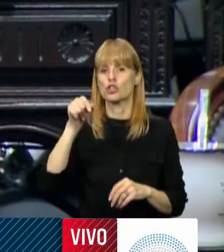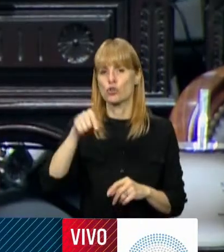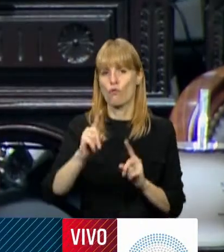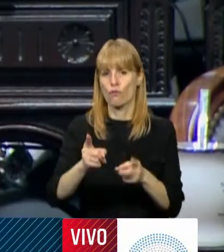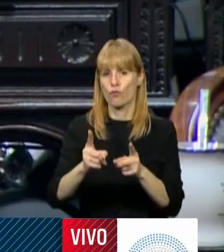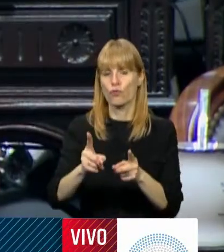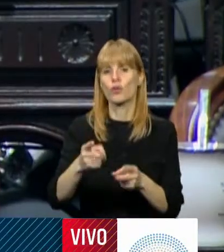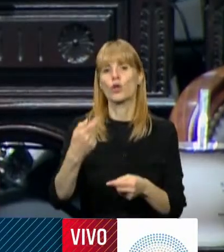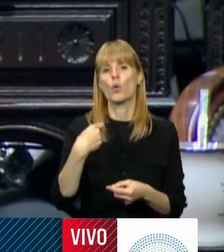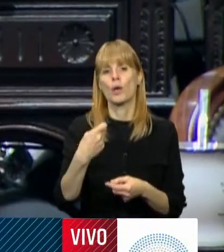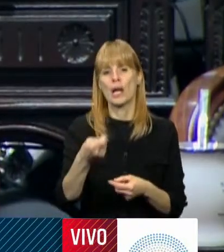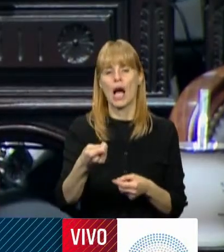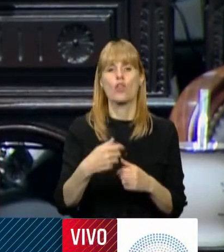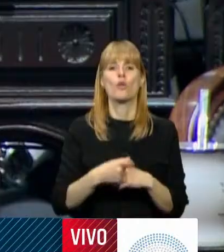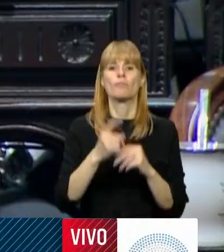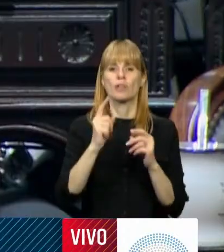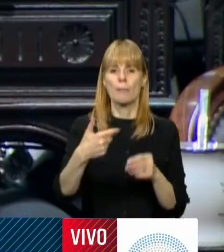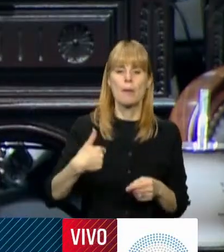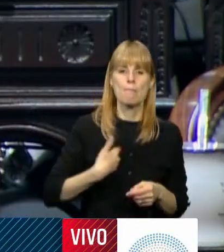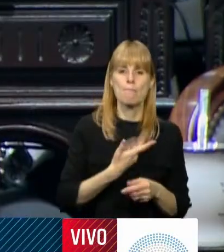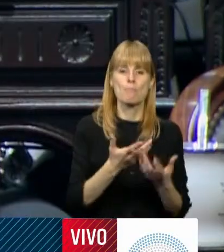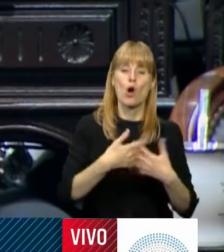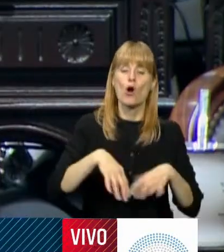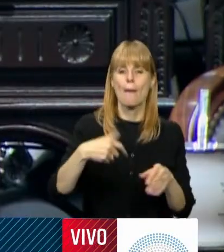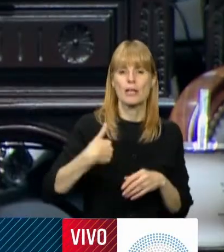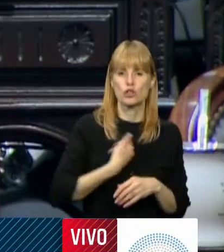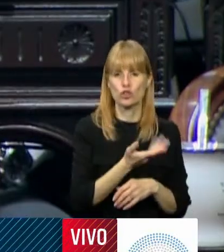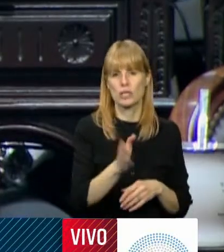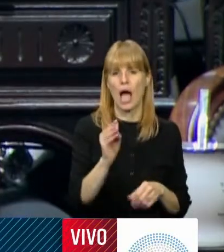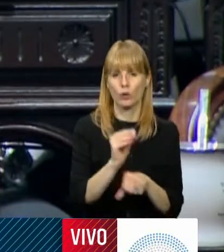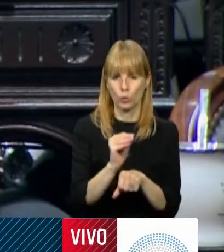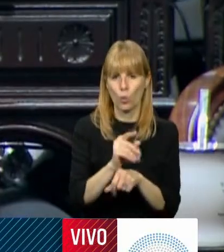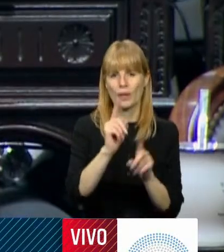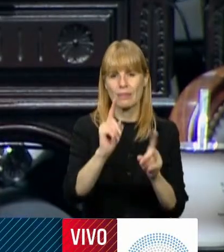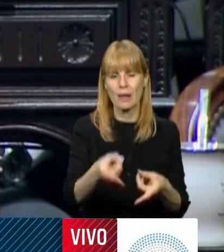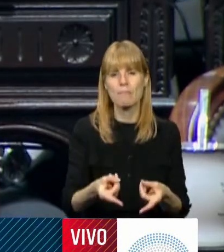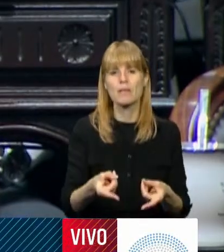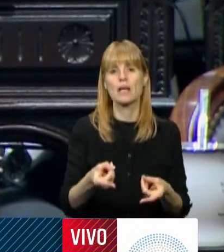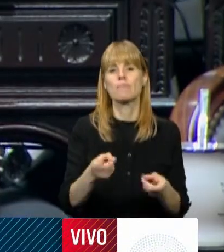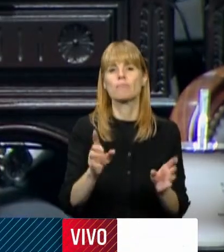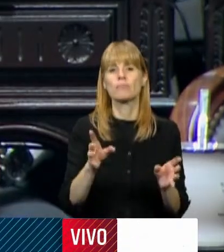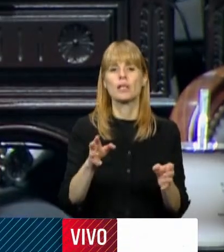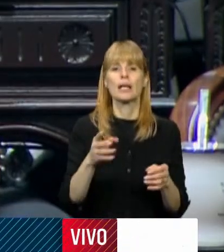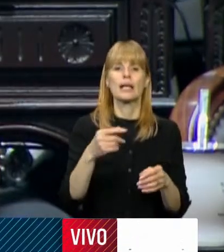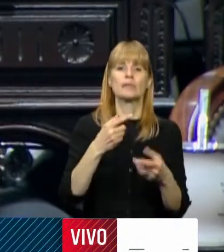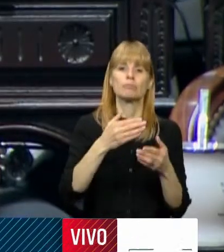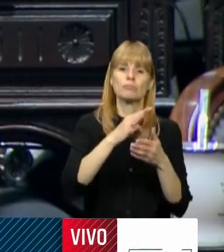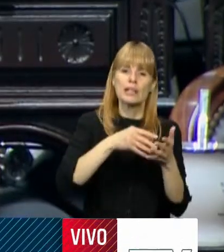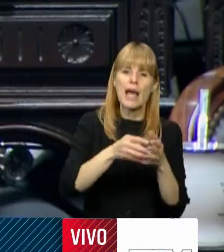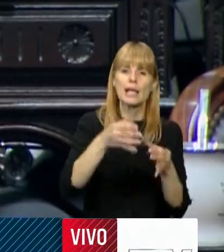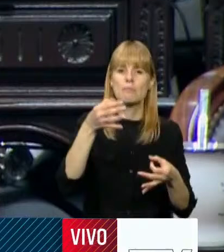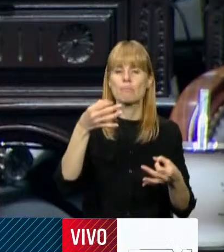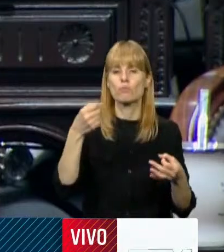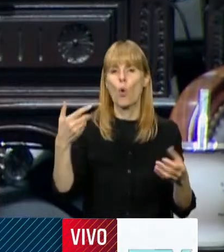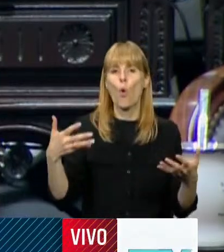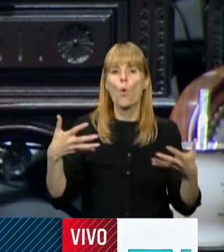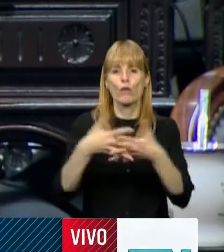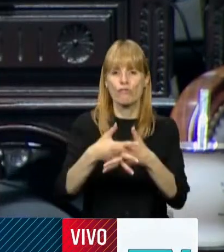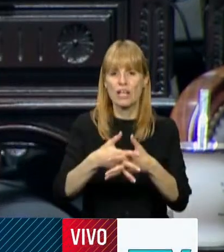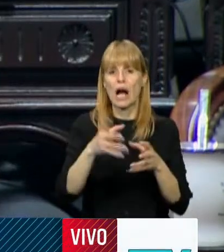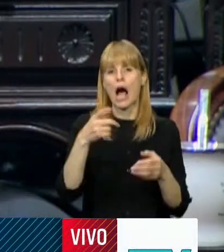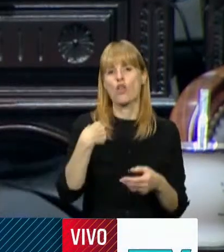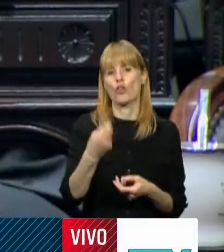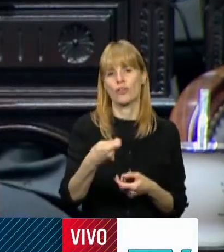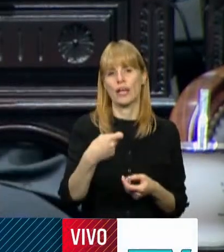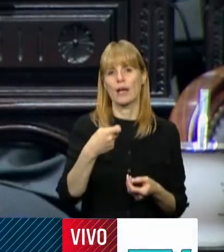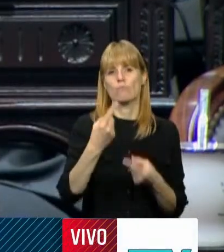mantener los niveles de cobertura de programas sociales, concluir e integrar el régimen unificado de beneficios, suprimir los